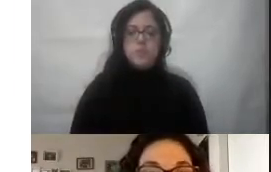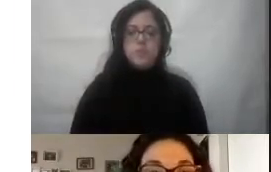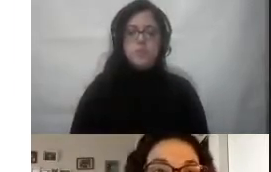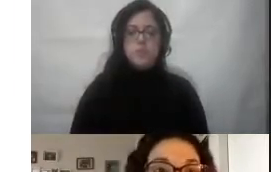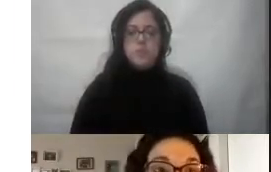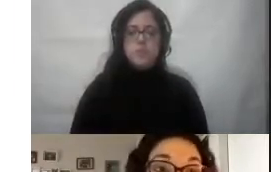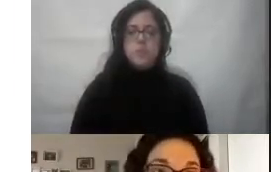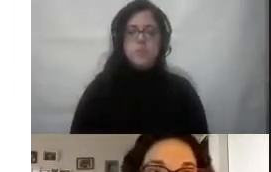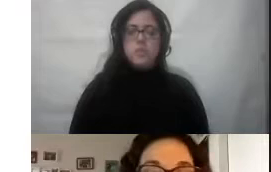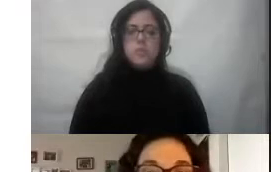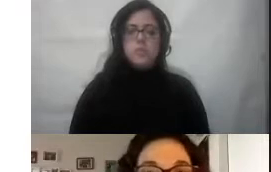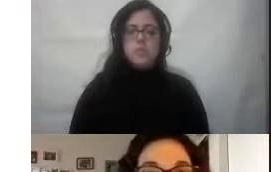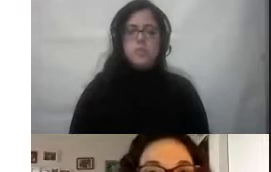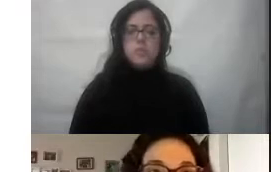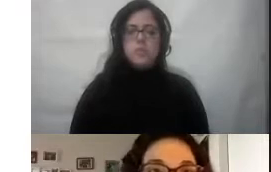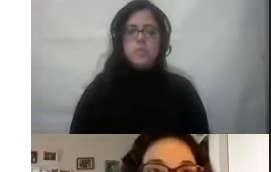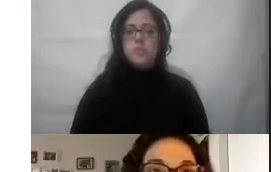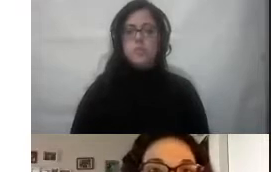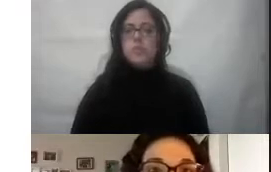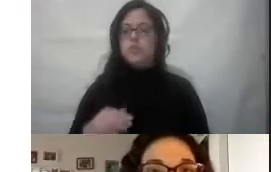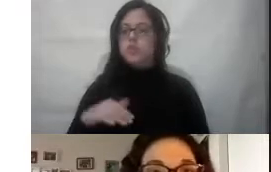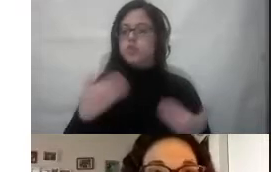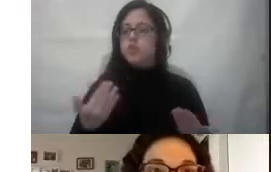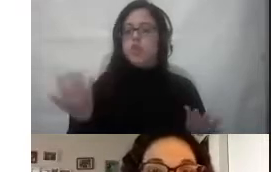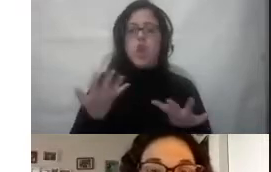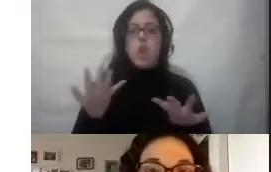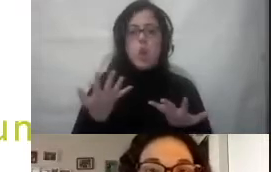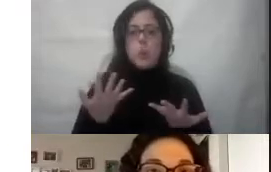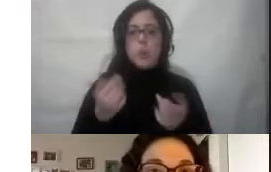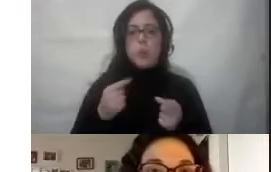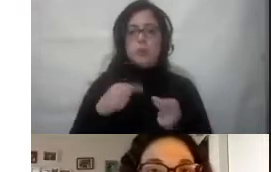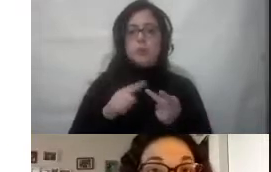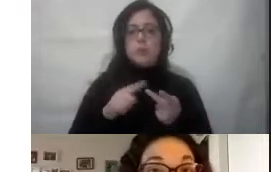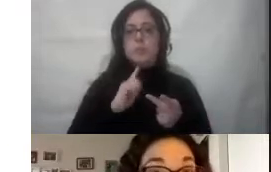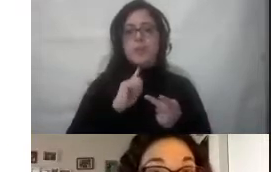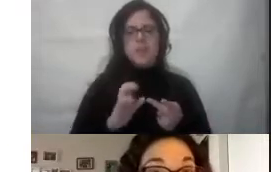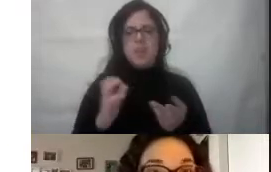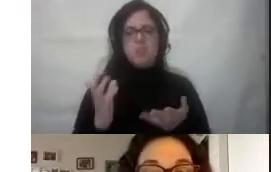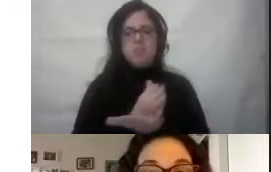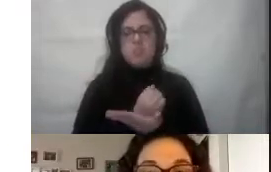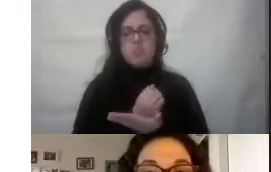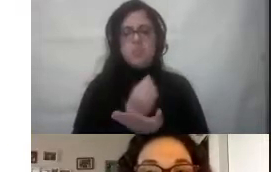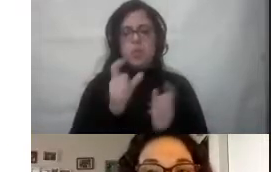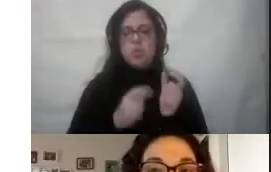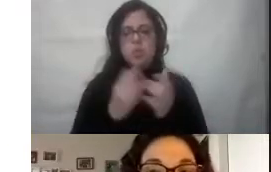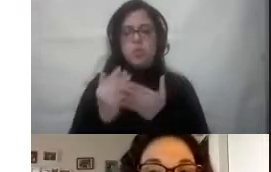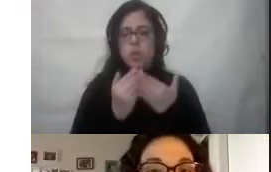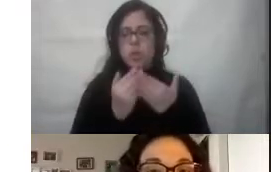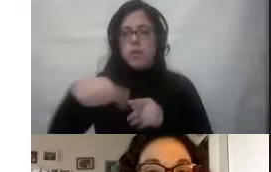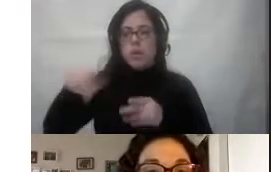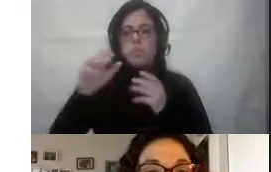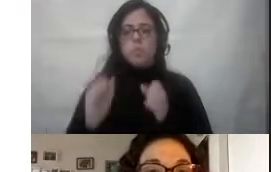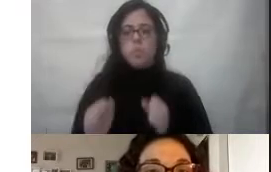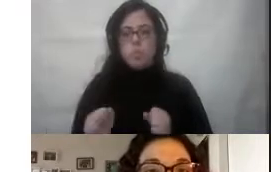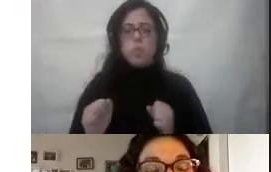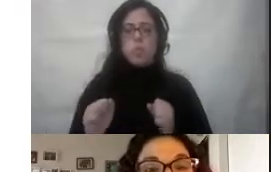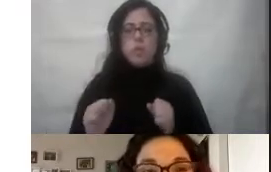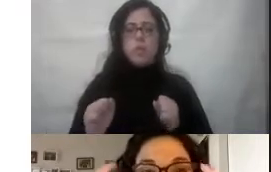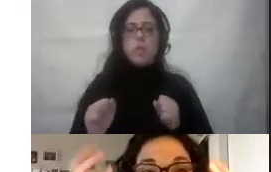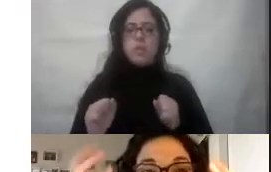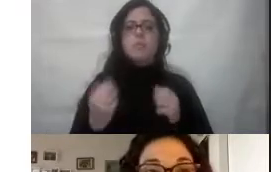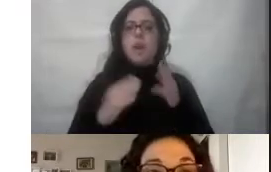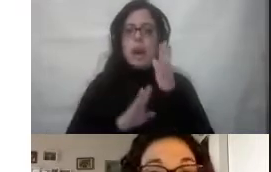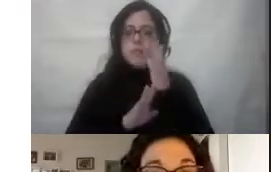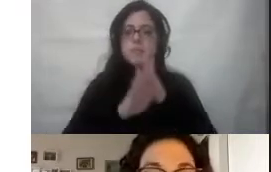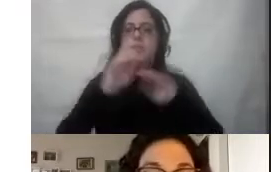Entonces, ¿cómo? ¿Ya? Tenemos el qué. ¿Qué tendríamos que lograr para que nuestros estudiantes sean capaces de desarrollar